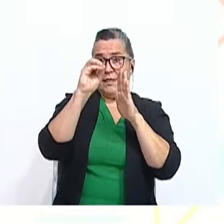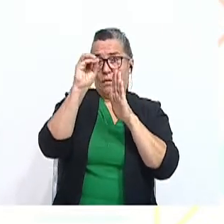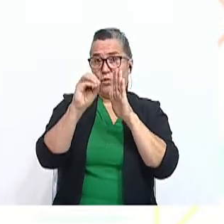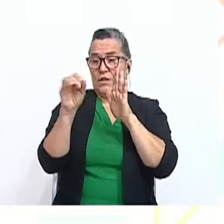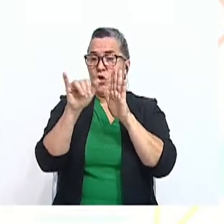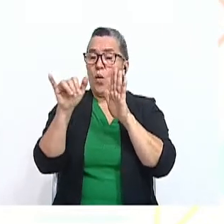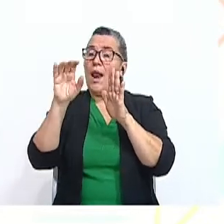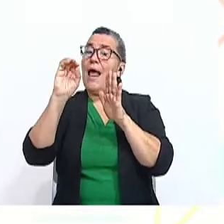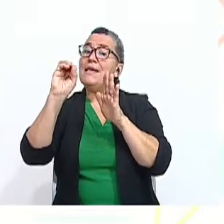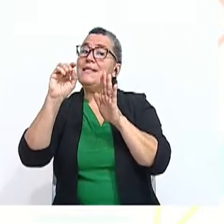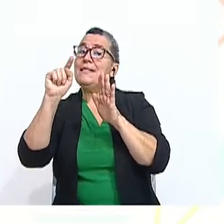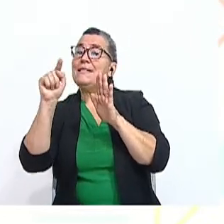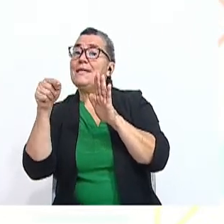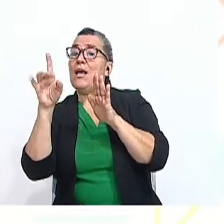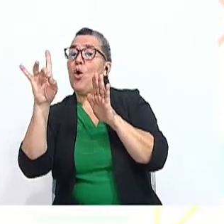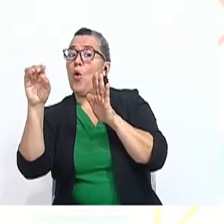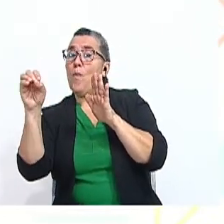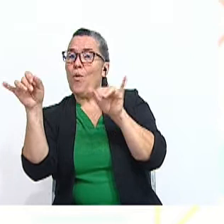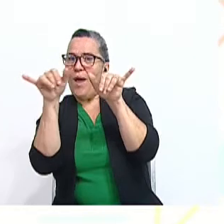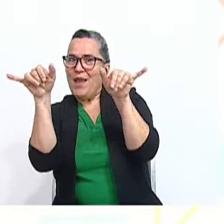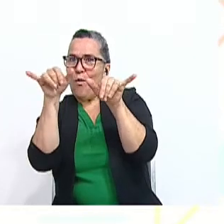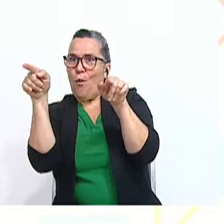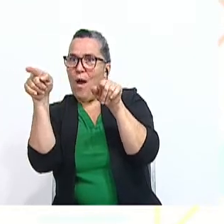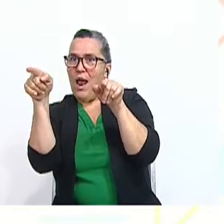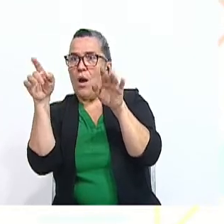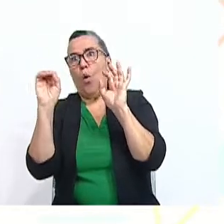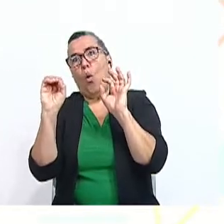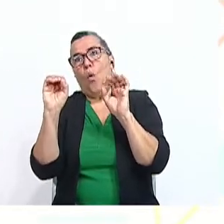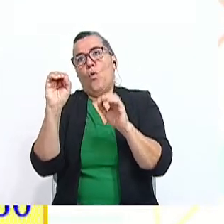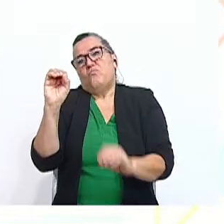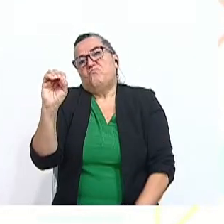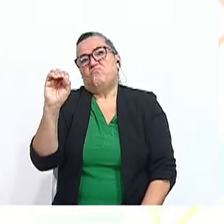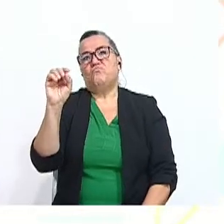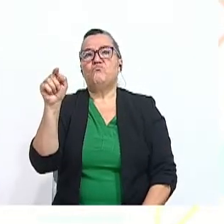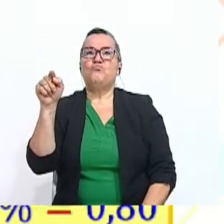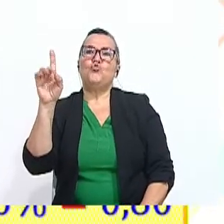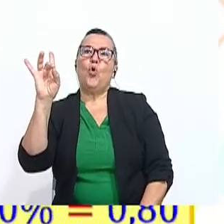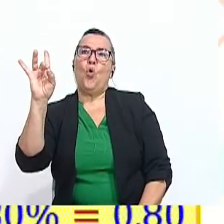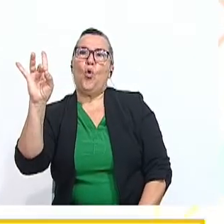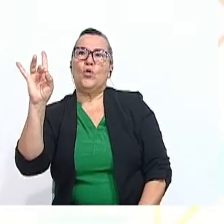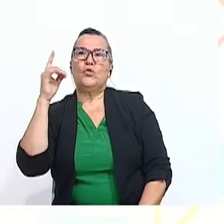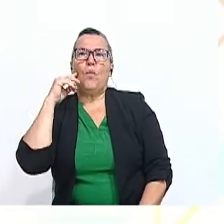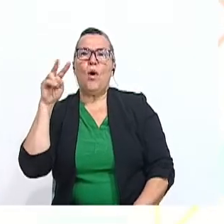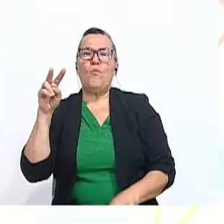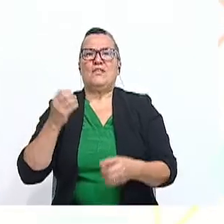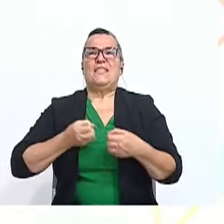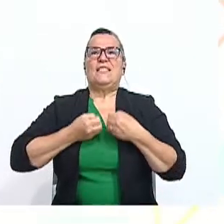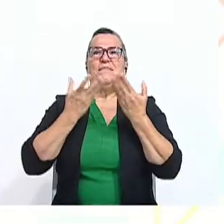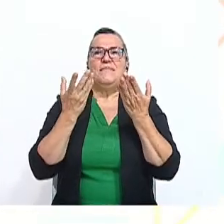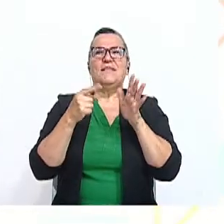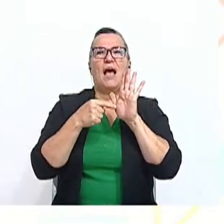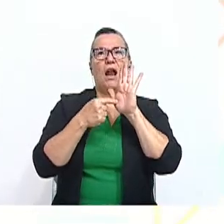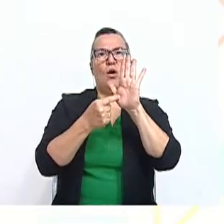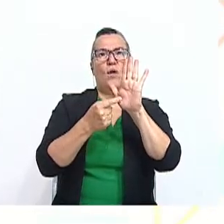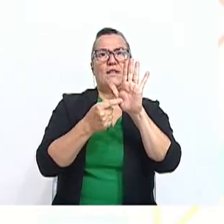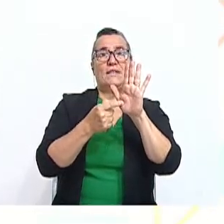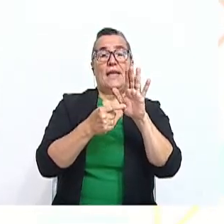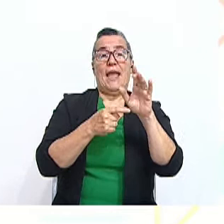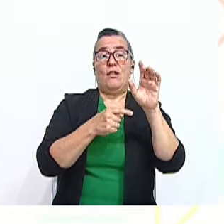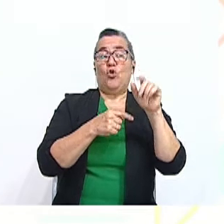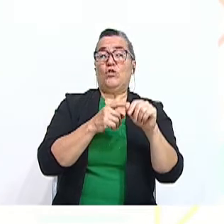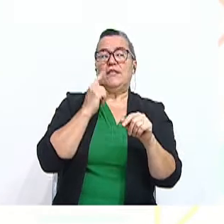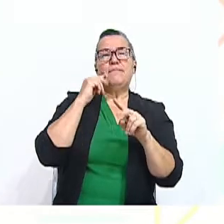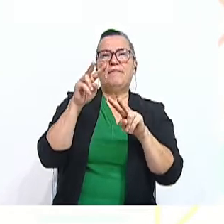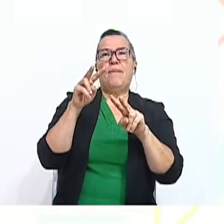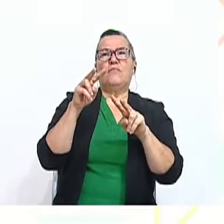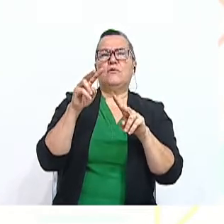a 0,80 o bien 0,8, podríamos expresarlo de la siguiente forma. Vamos